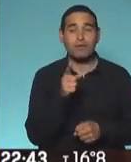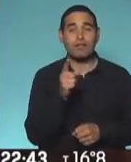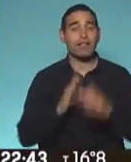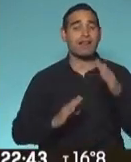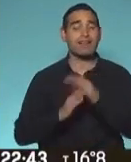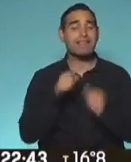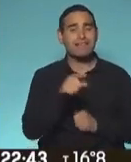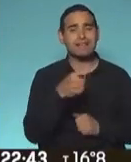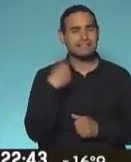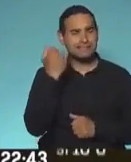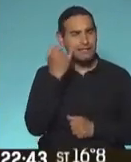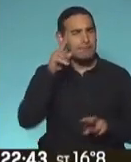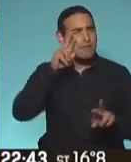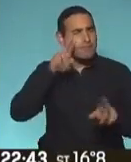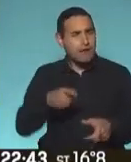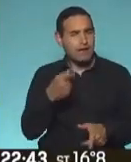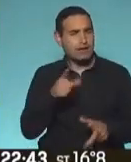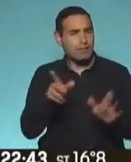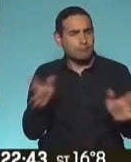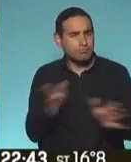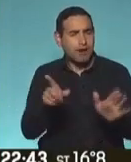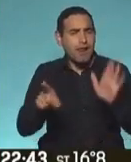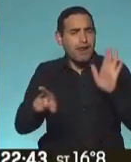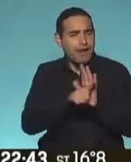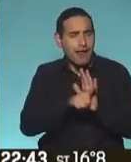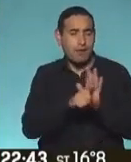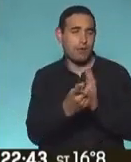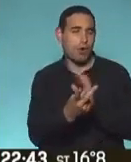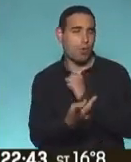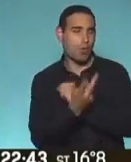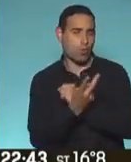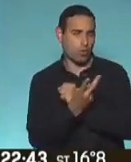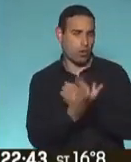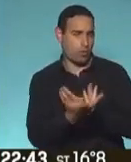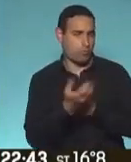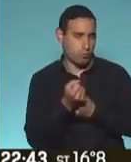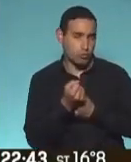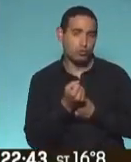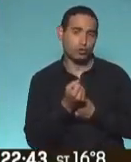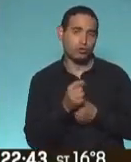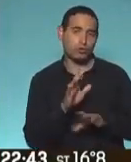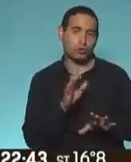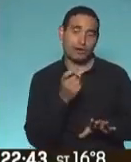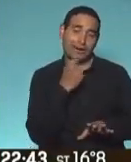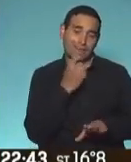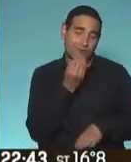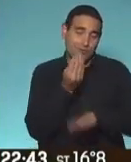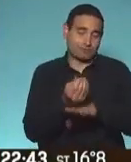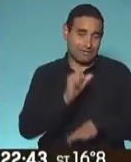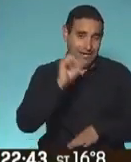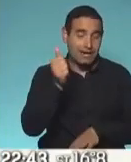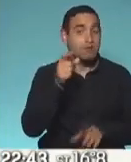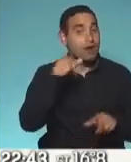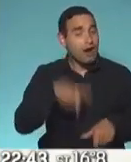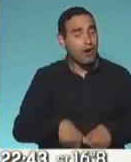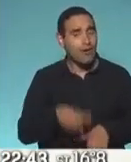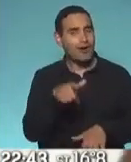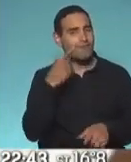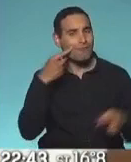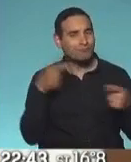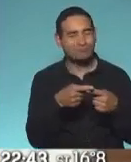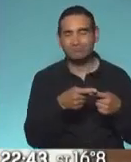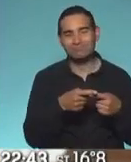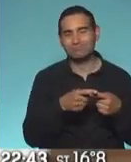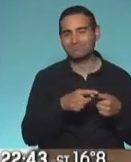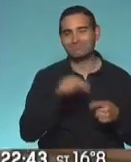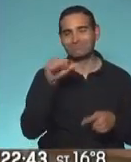tenía planeado promover una legislación que lo blindara de esas amenazas judiciales en caso de ganar ampliamente, pero ahora ese objetivo